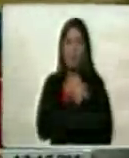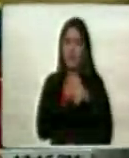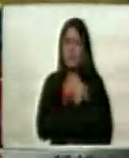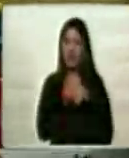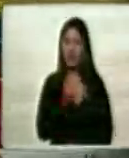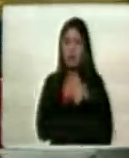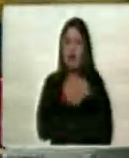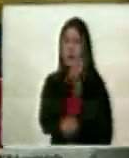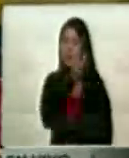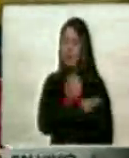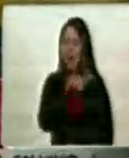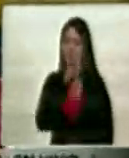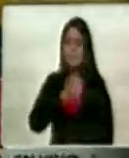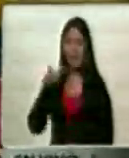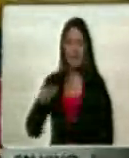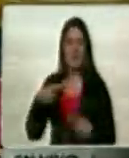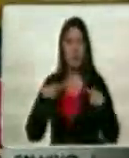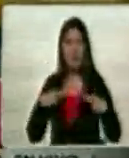hecho humano.